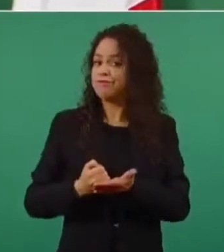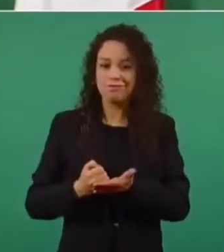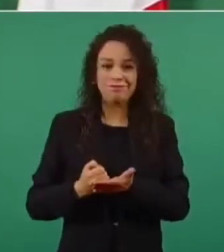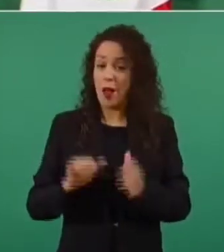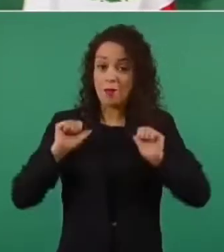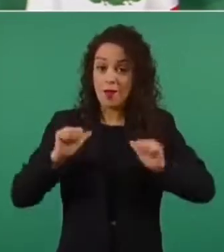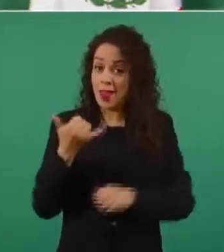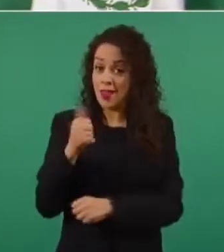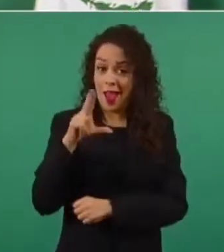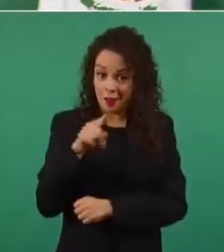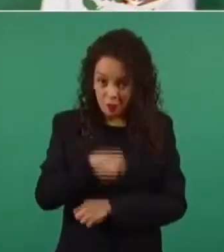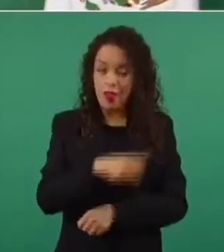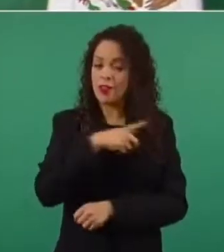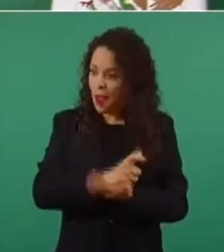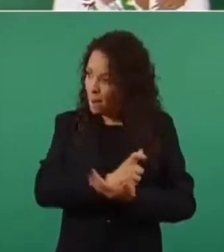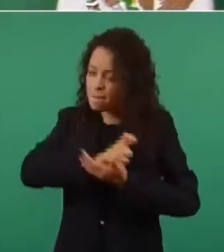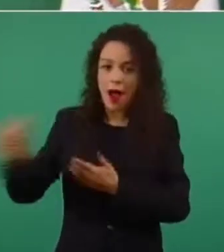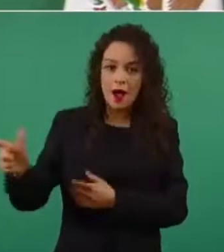Porque los de mero arriba, que